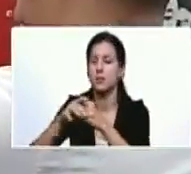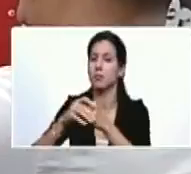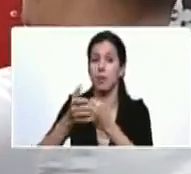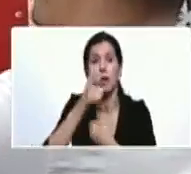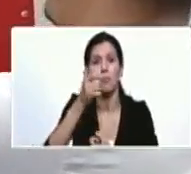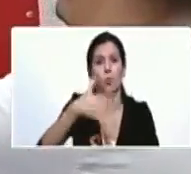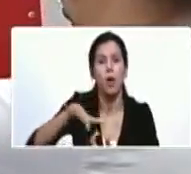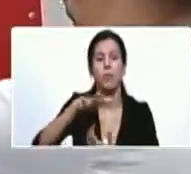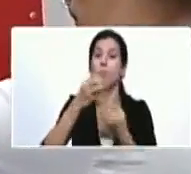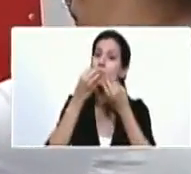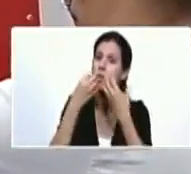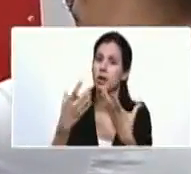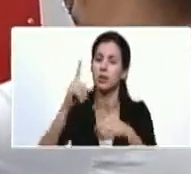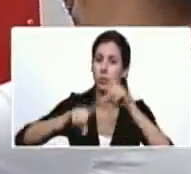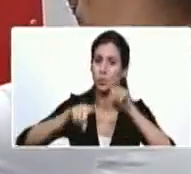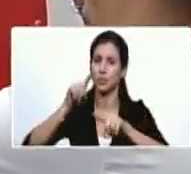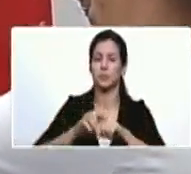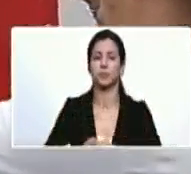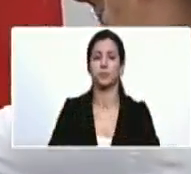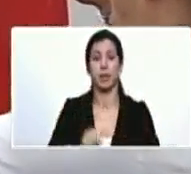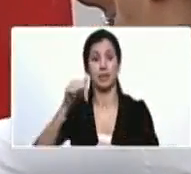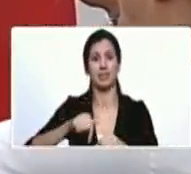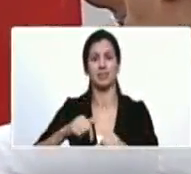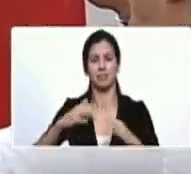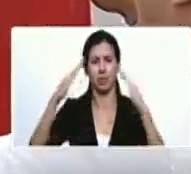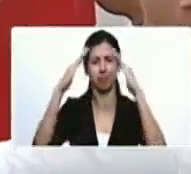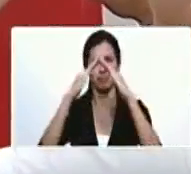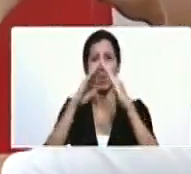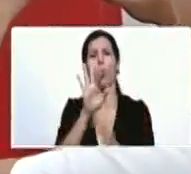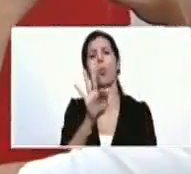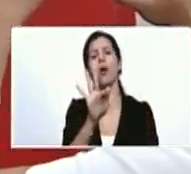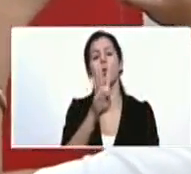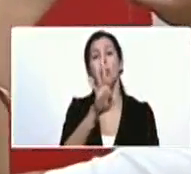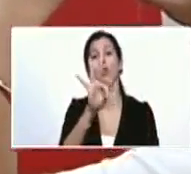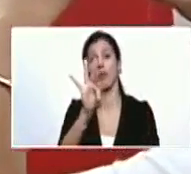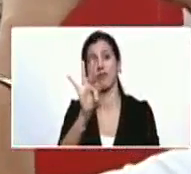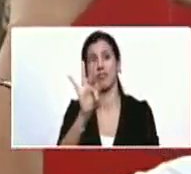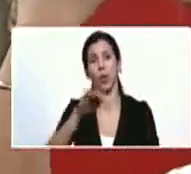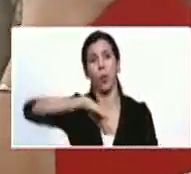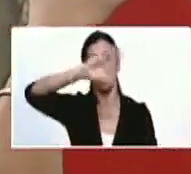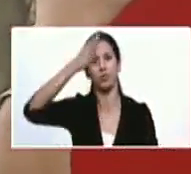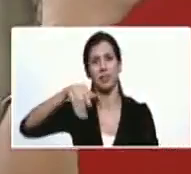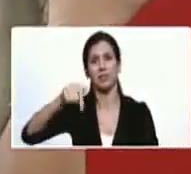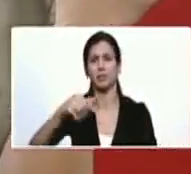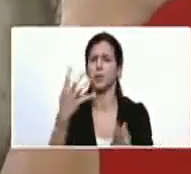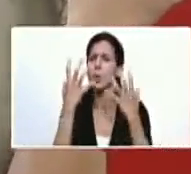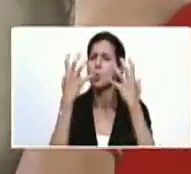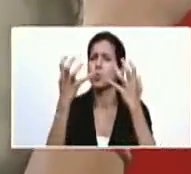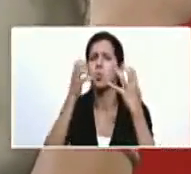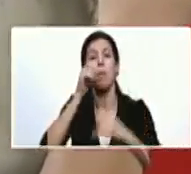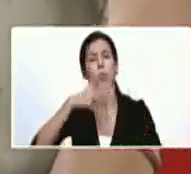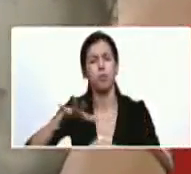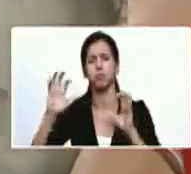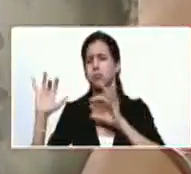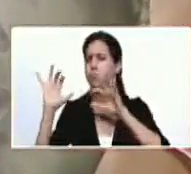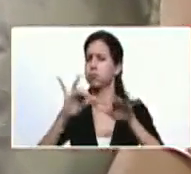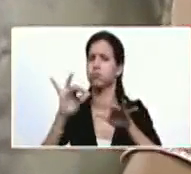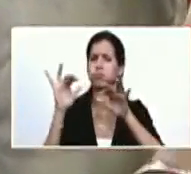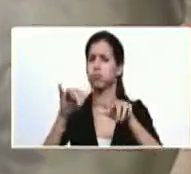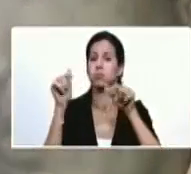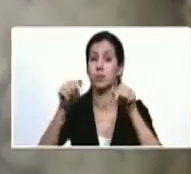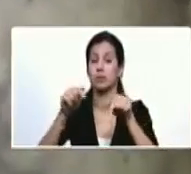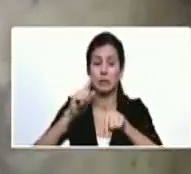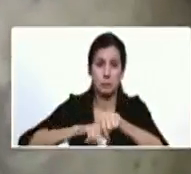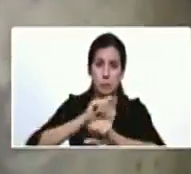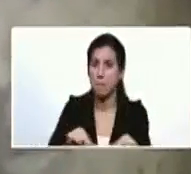pueblo venezolano. El cuartel de la montaña a esta hora se encuentra completamente abarrotado de pueblo que desde